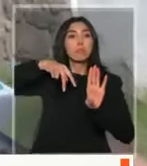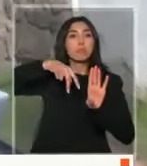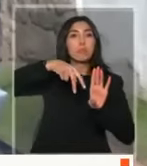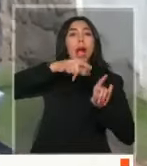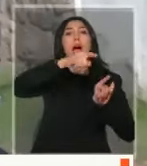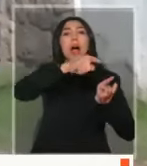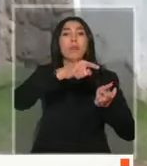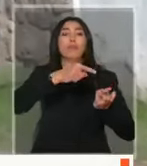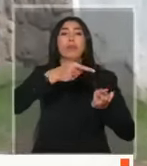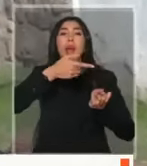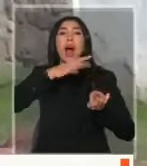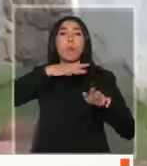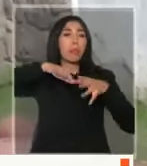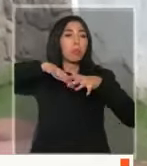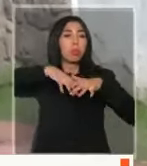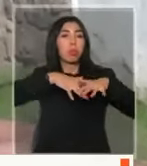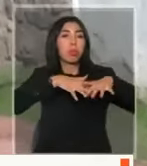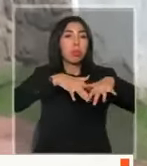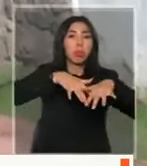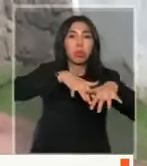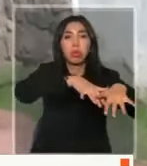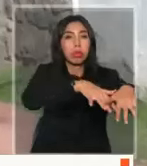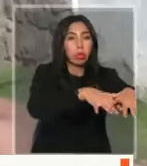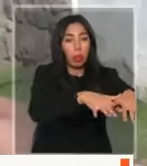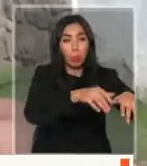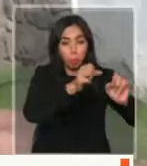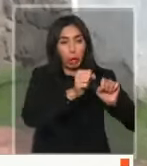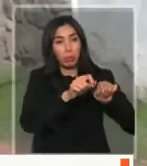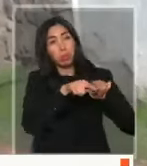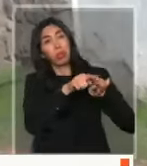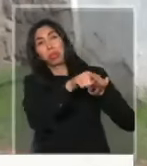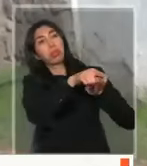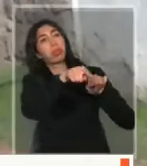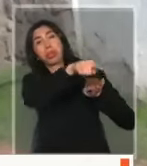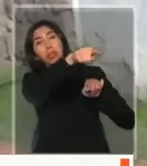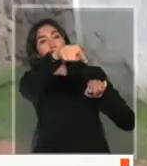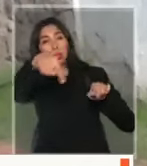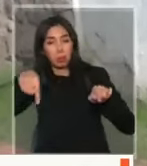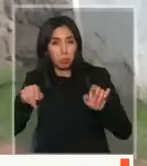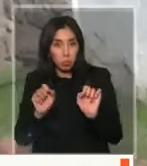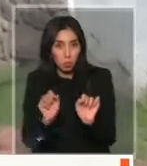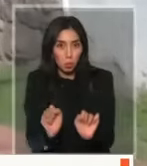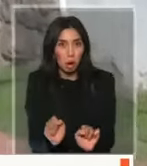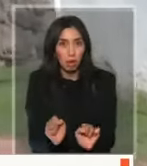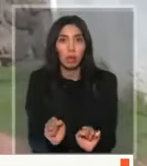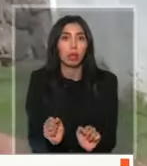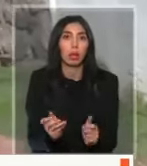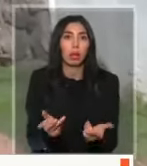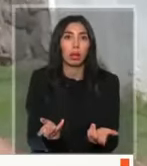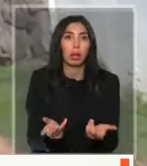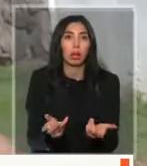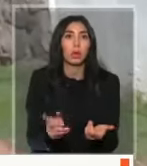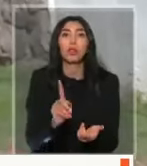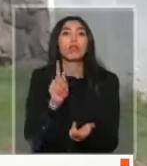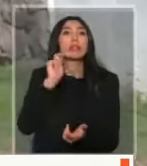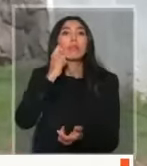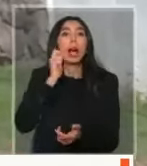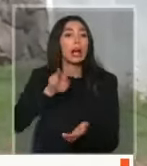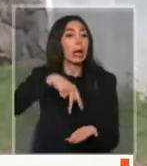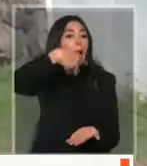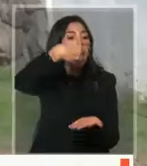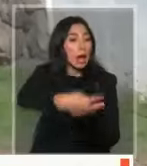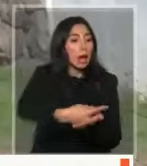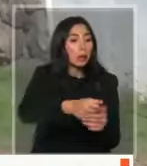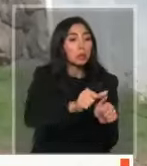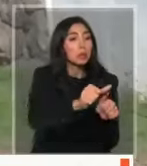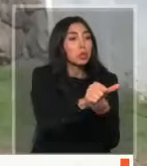2, 3 parcelas tranquilamente. O sea, no es que abrió la compuerta y el cuerpo quede a 10